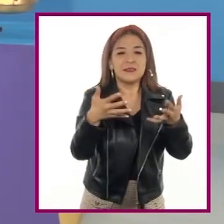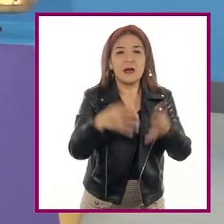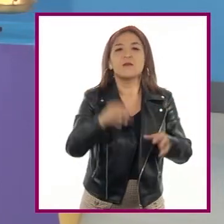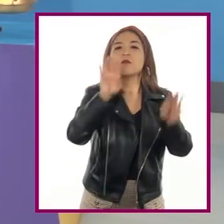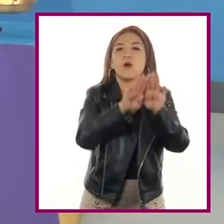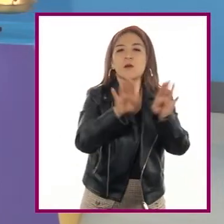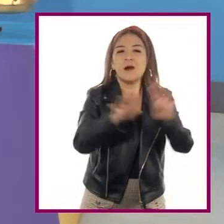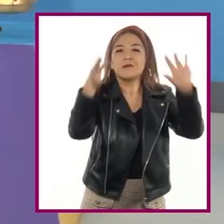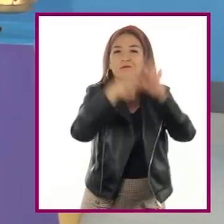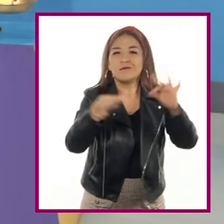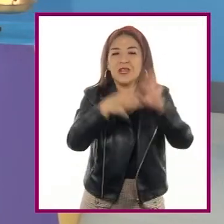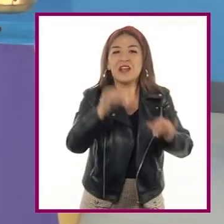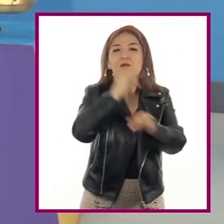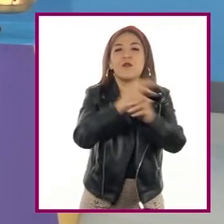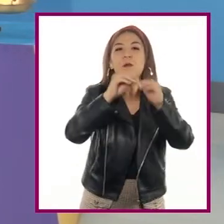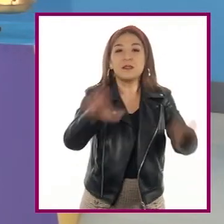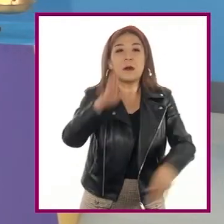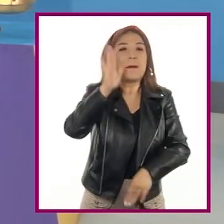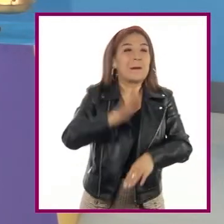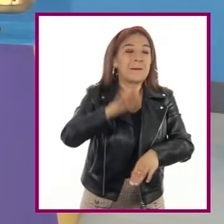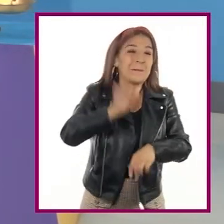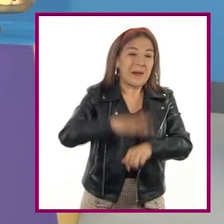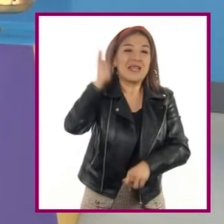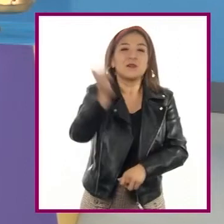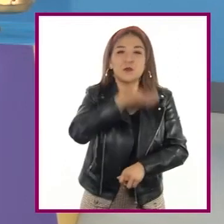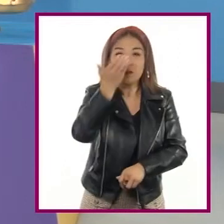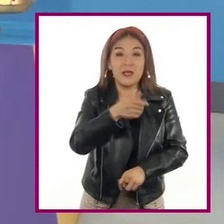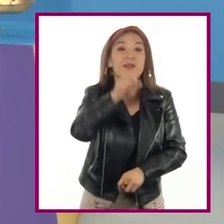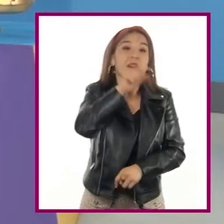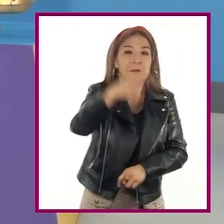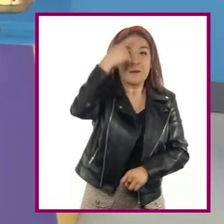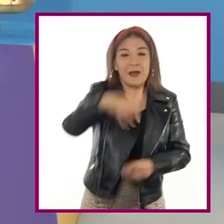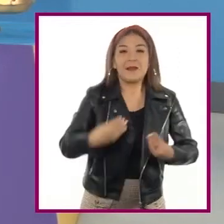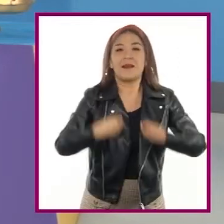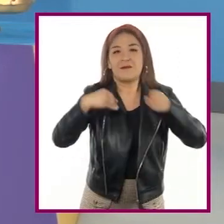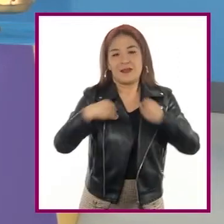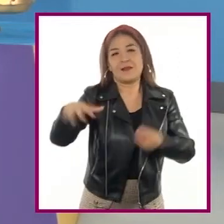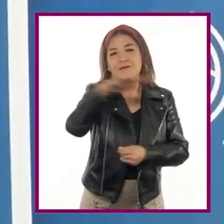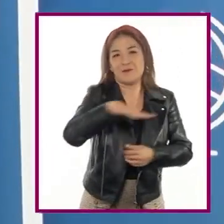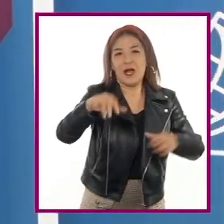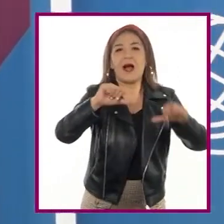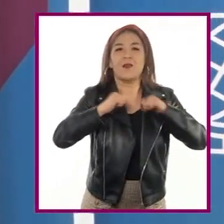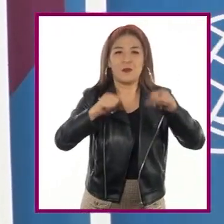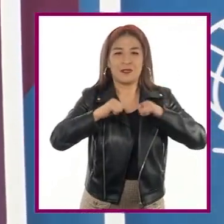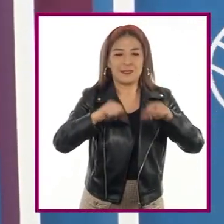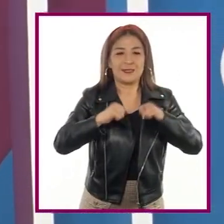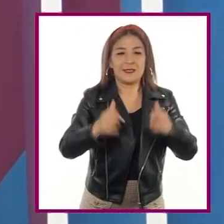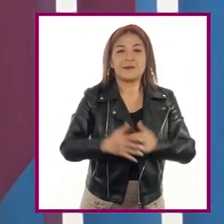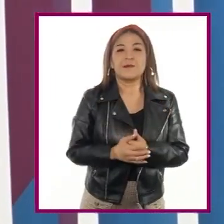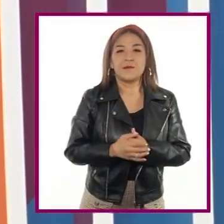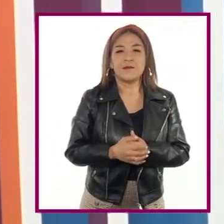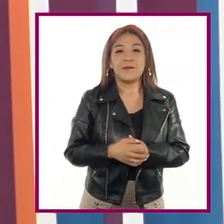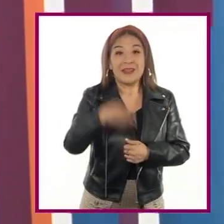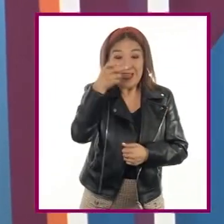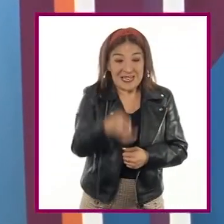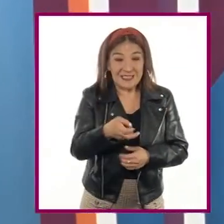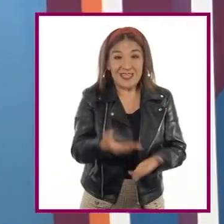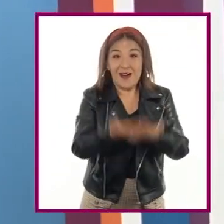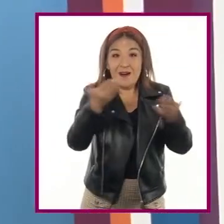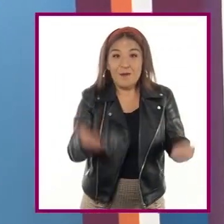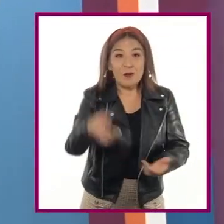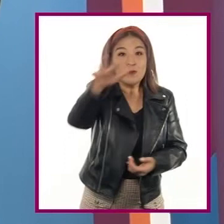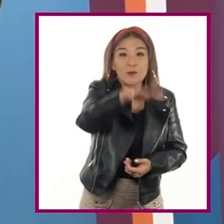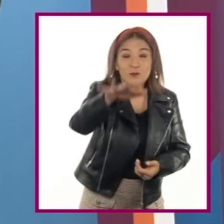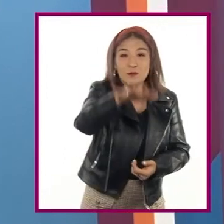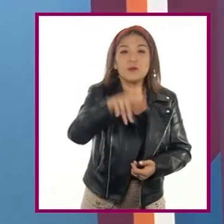las decisiones más comunes e importantes de la vida de las y los adolescentes. Es en esta etapa que, al